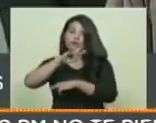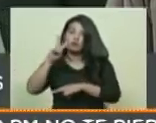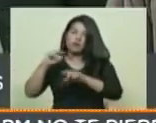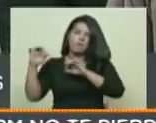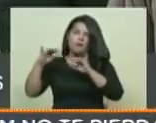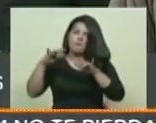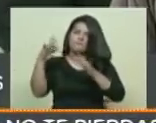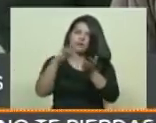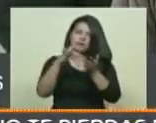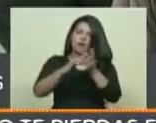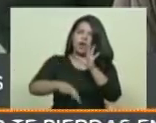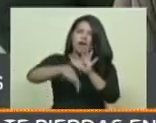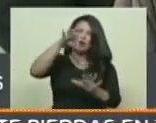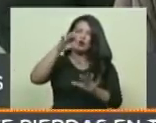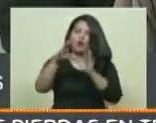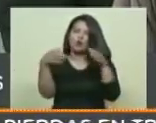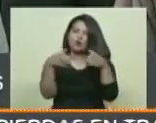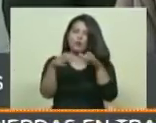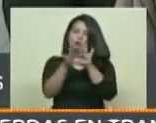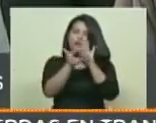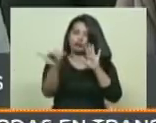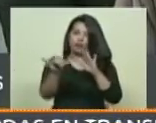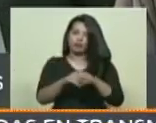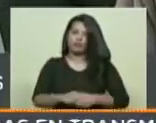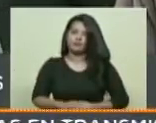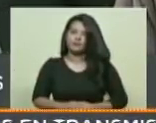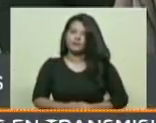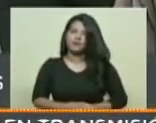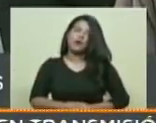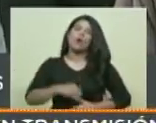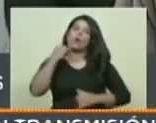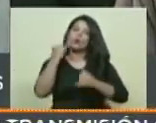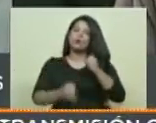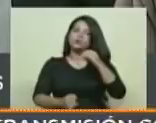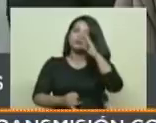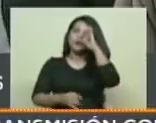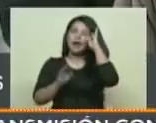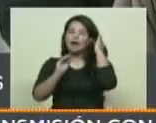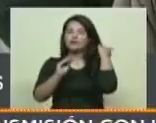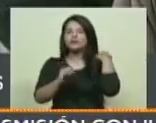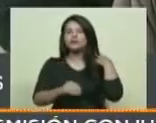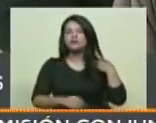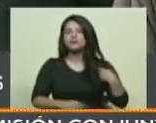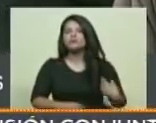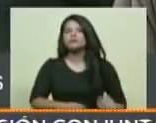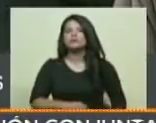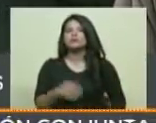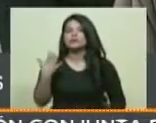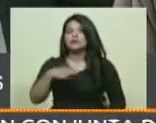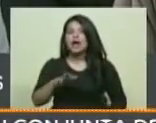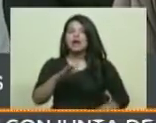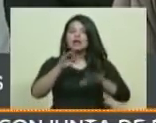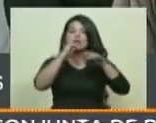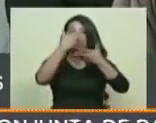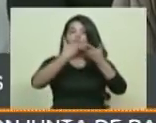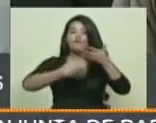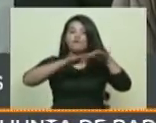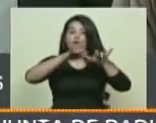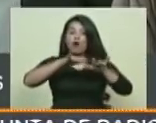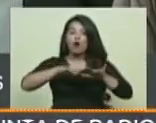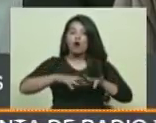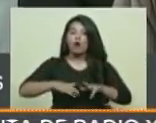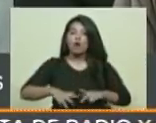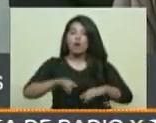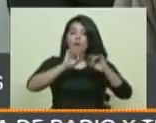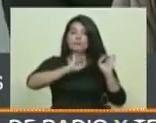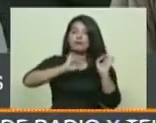de la Asamblea Nacional Constituyente. Finalmente, informamos que se ha remitido un informe contentivo